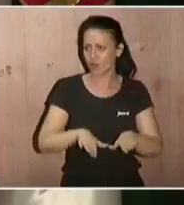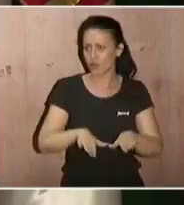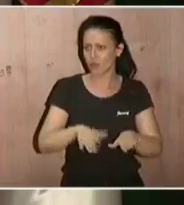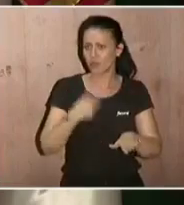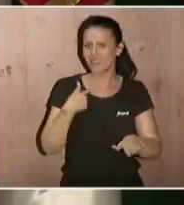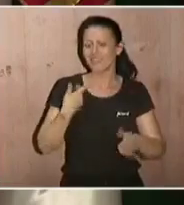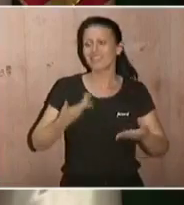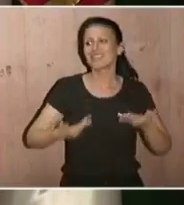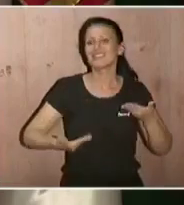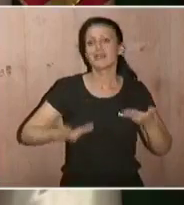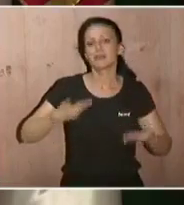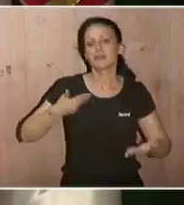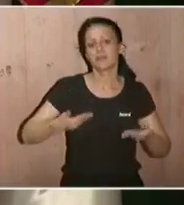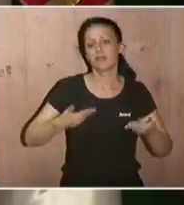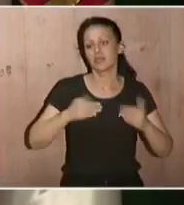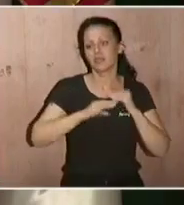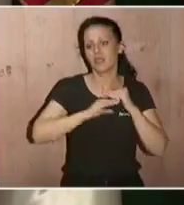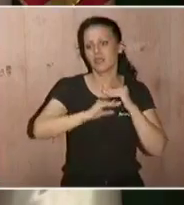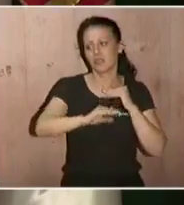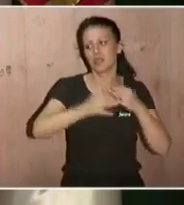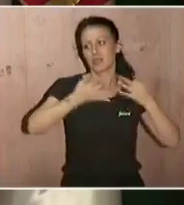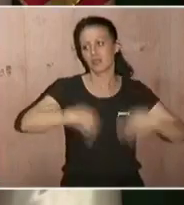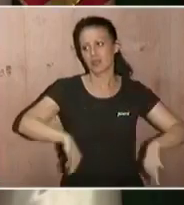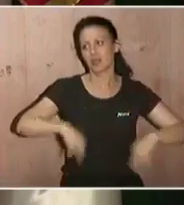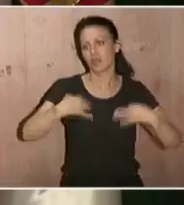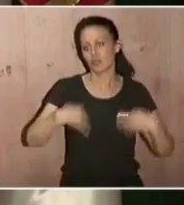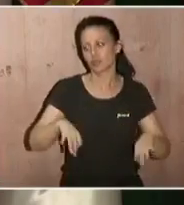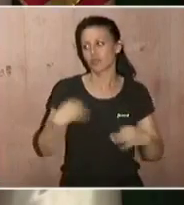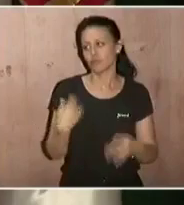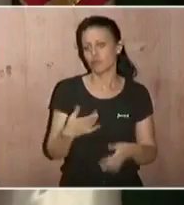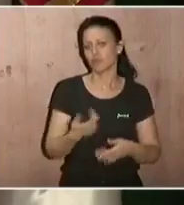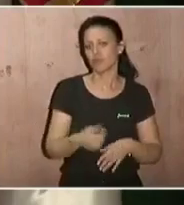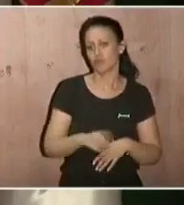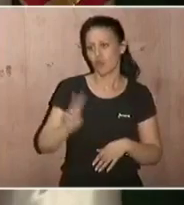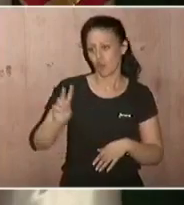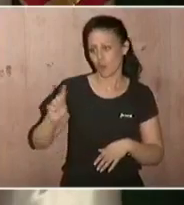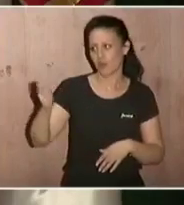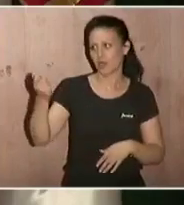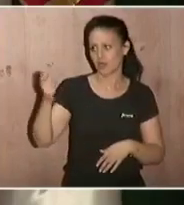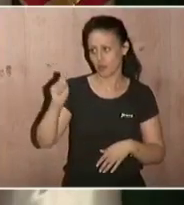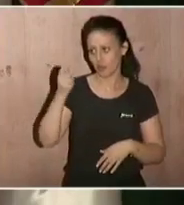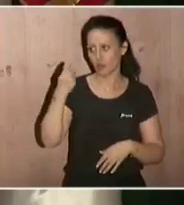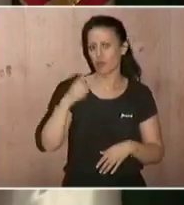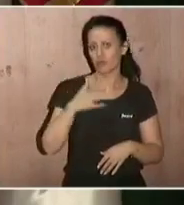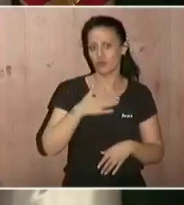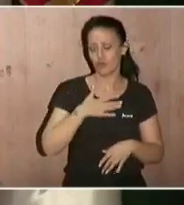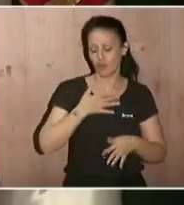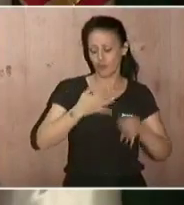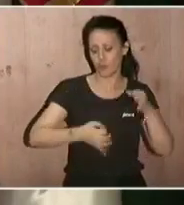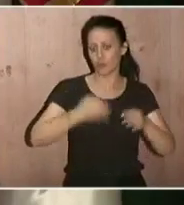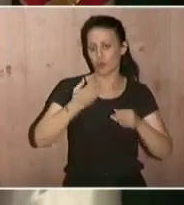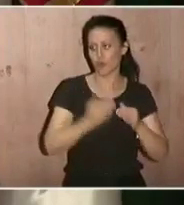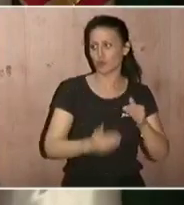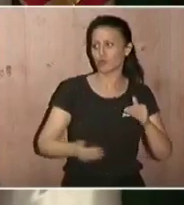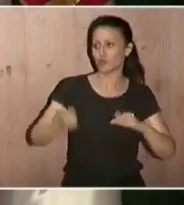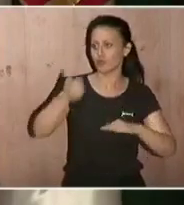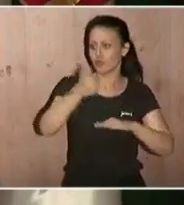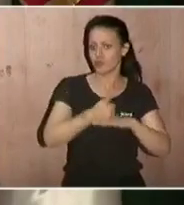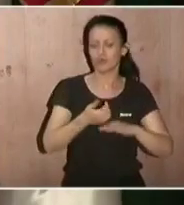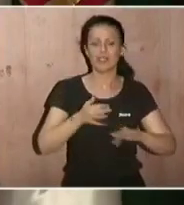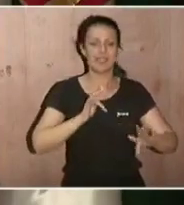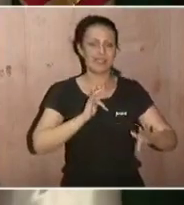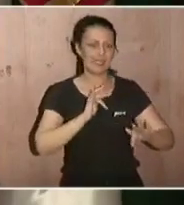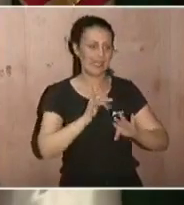estandaricemos los méritos. Ya sé que mi querido amigo Pablo Lucas Murillo en el Tribunal Supremo mantuvo la tesis de que había